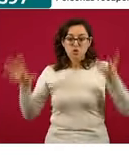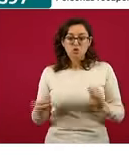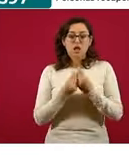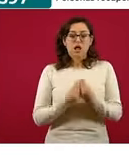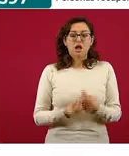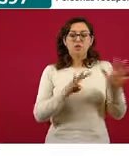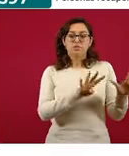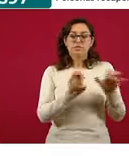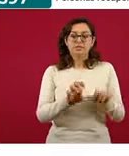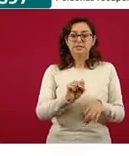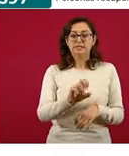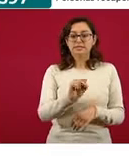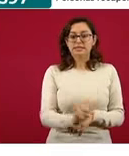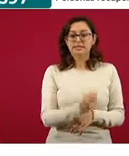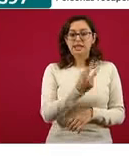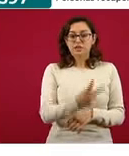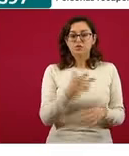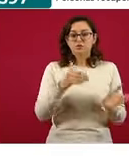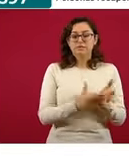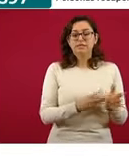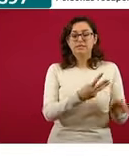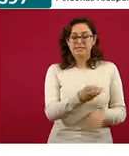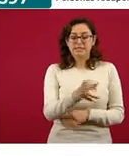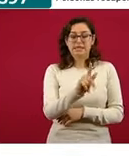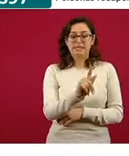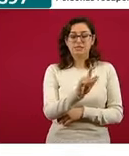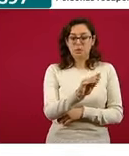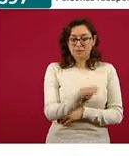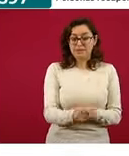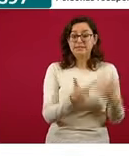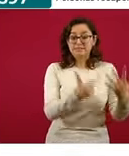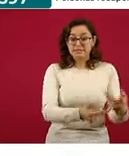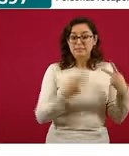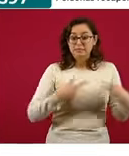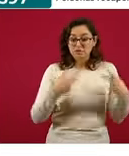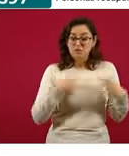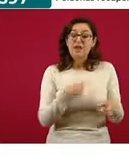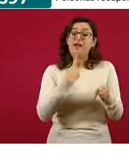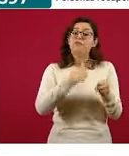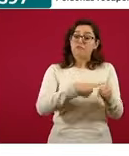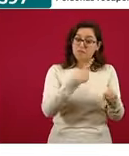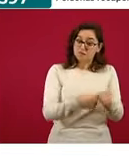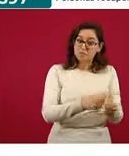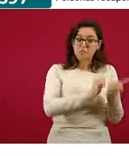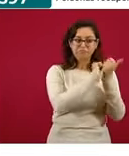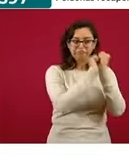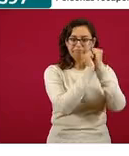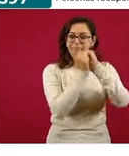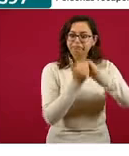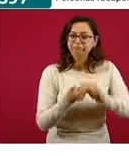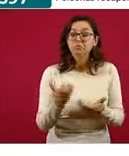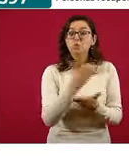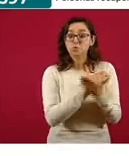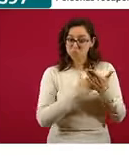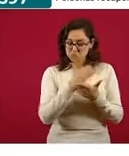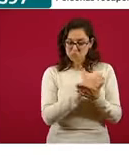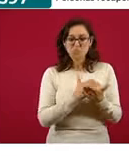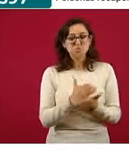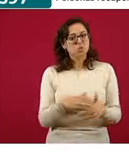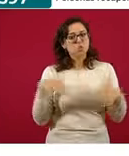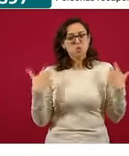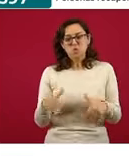962.397 personas se tiene registrado como personas que han recuperado su salud, para lo cual, como siempre, agradecemos a todo